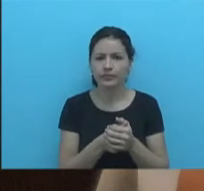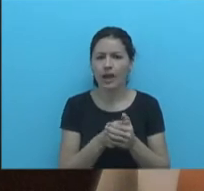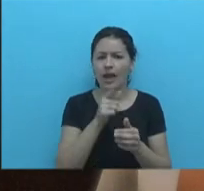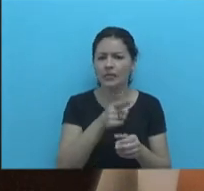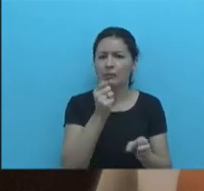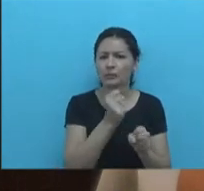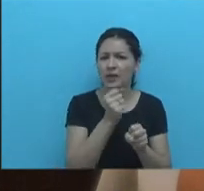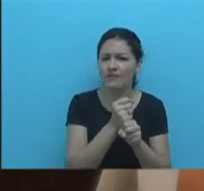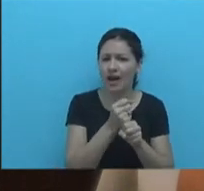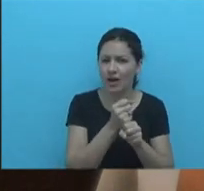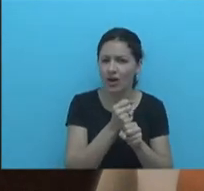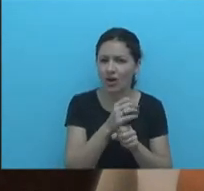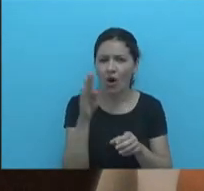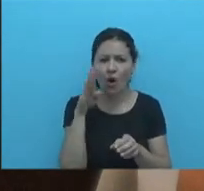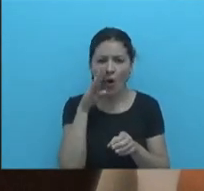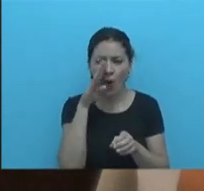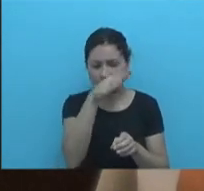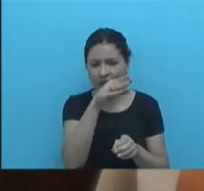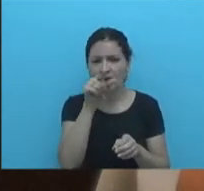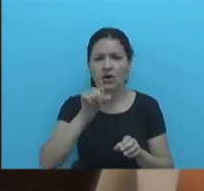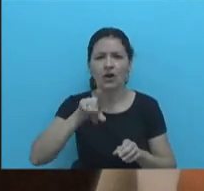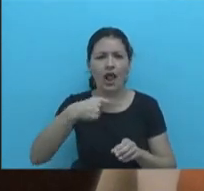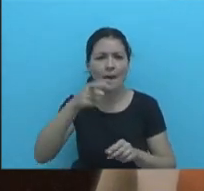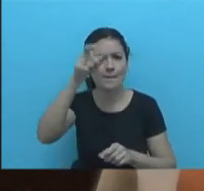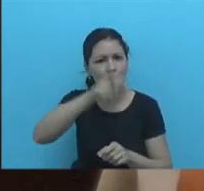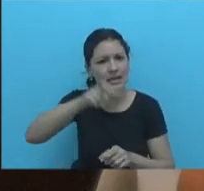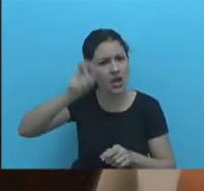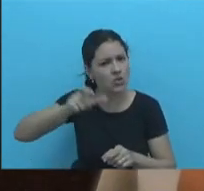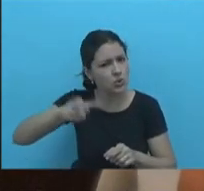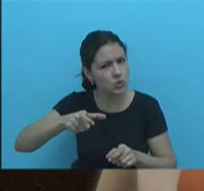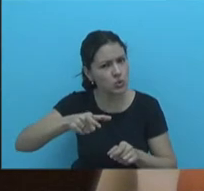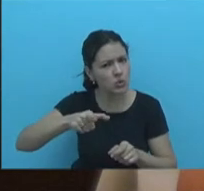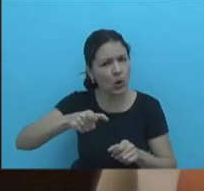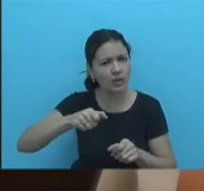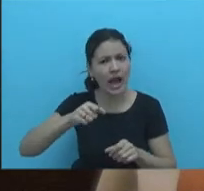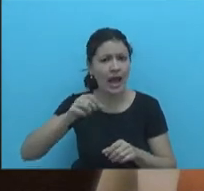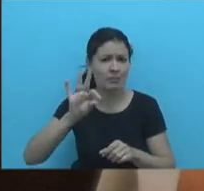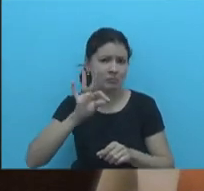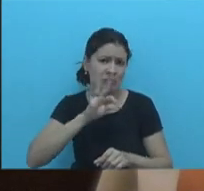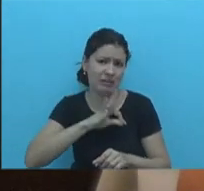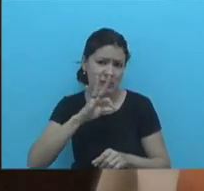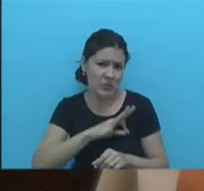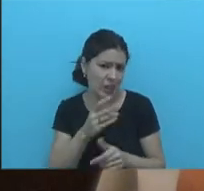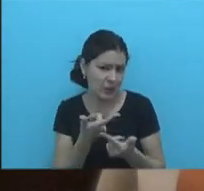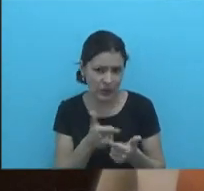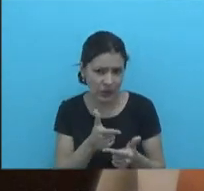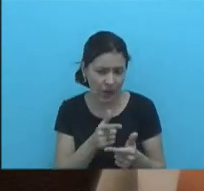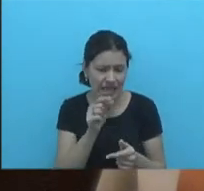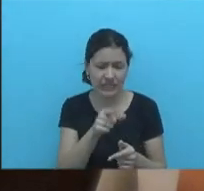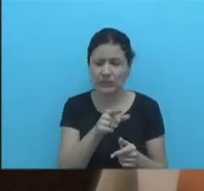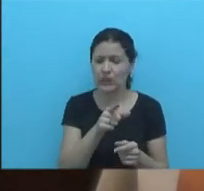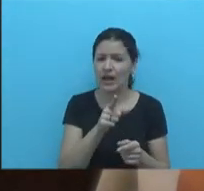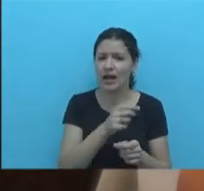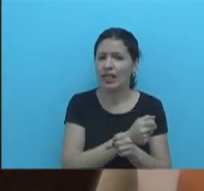la altísima precarización laboral a la cual están sometidos los trabajadores, los cuales terminan muchas